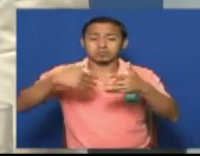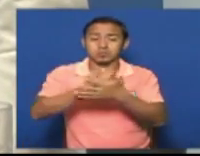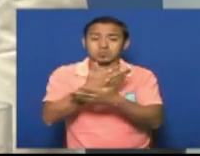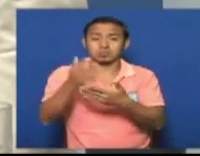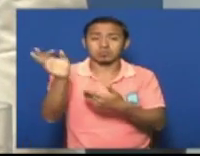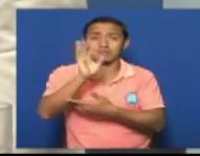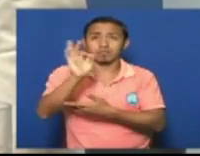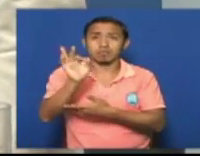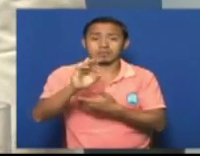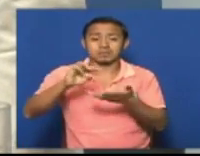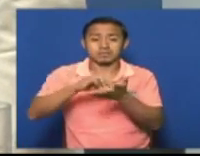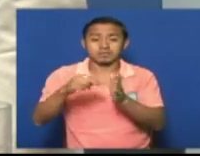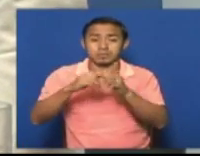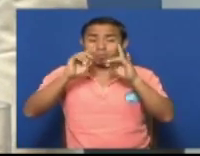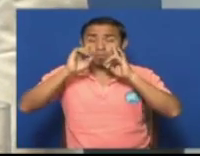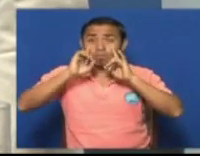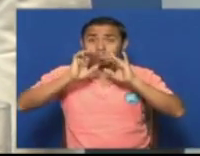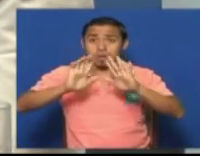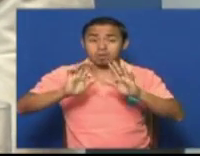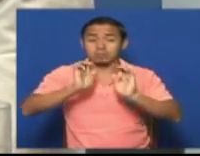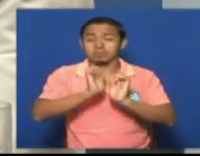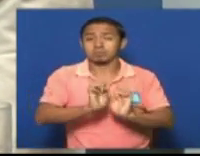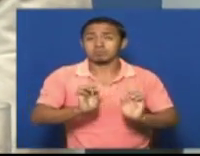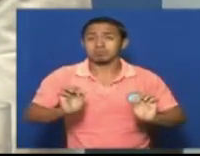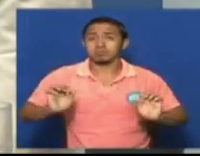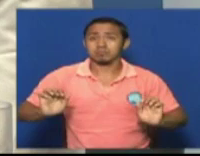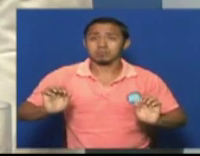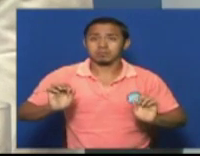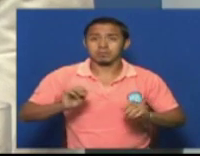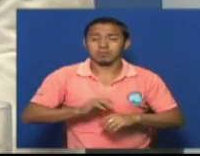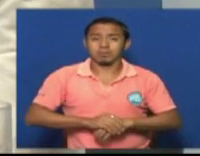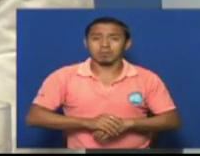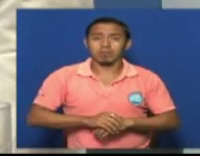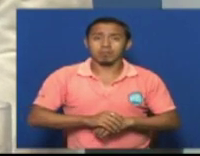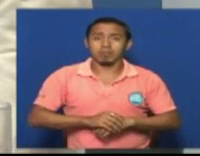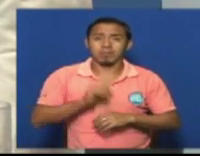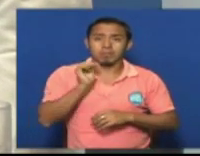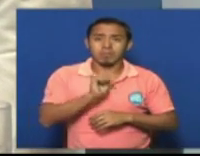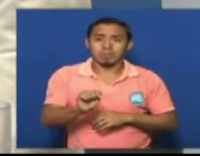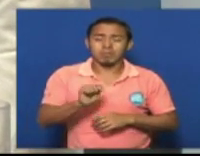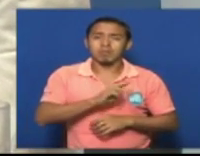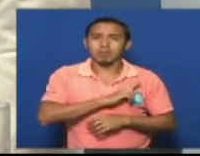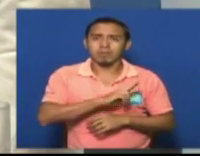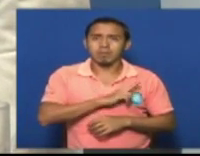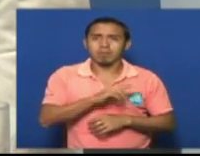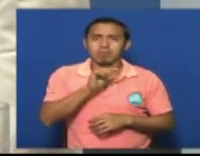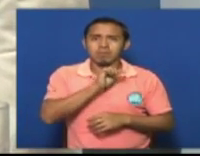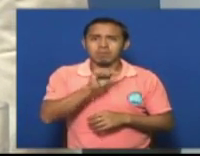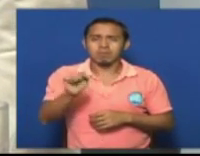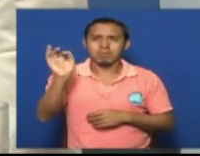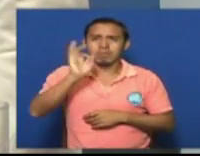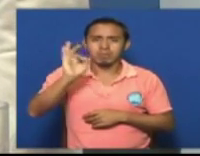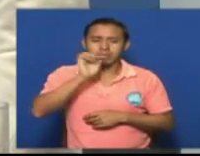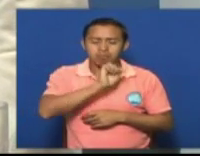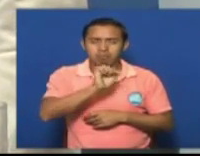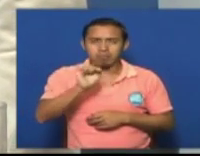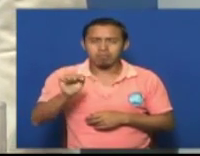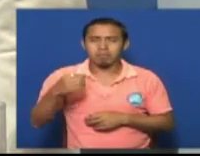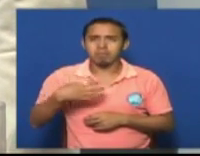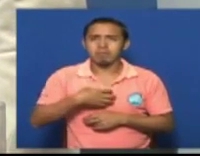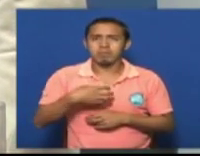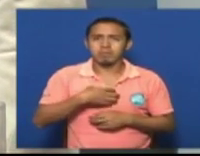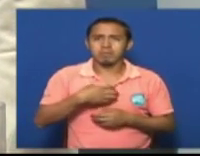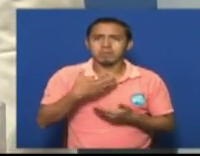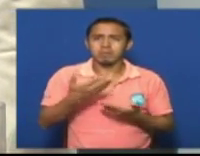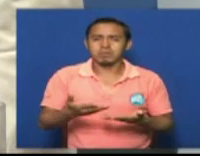es el paradigma de la protección integral de la niñez en donde son reconocidos como sujetos sociales donde